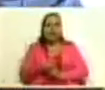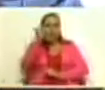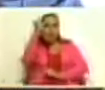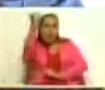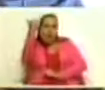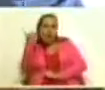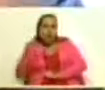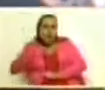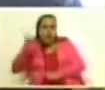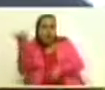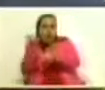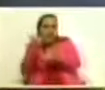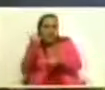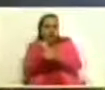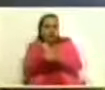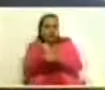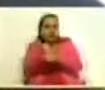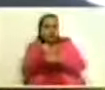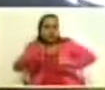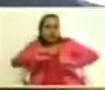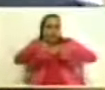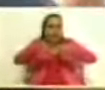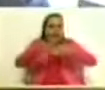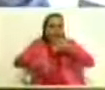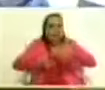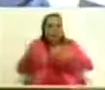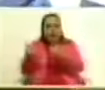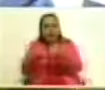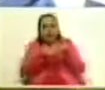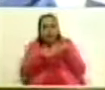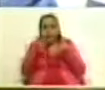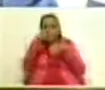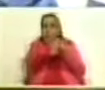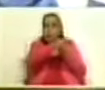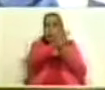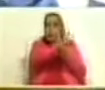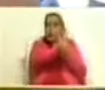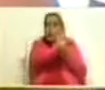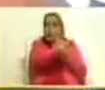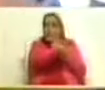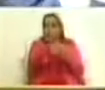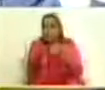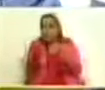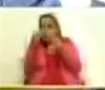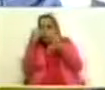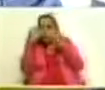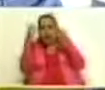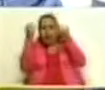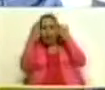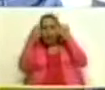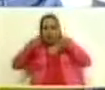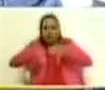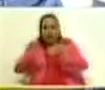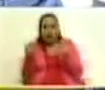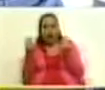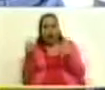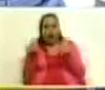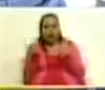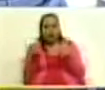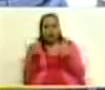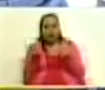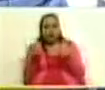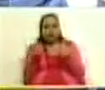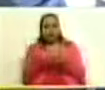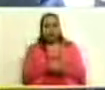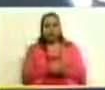negocio, que quieran ejercer alguna actividad económica a través de este método de las 4F, nos traza la ruta de cómo hacerlo en